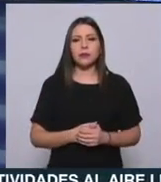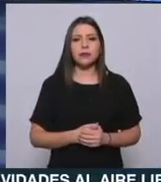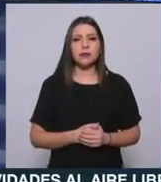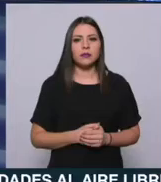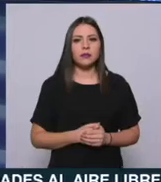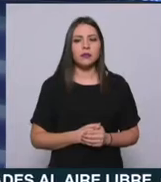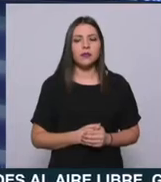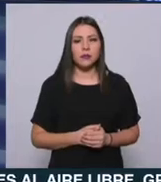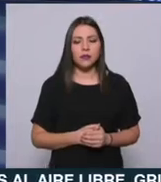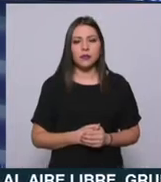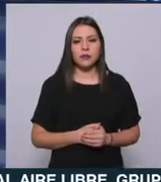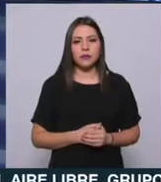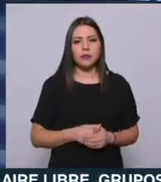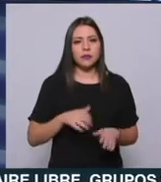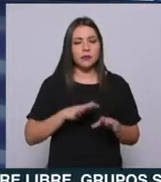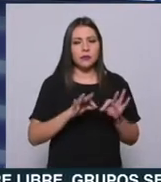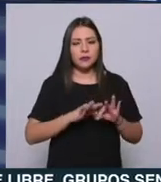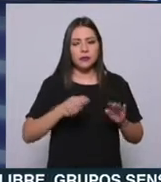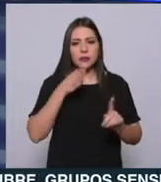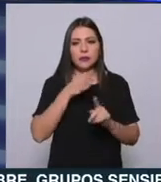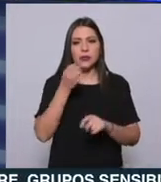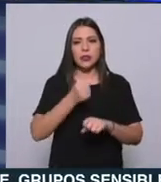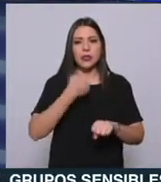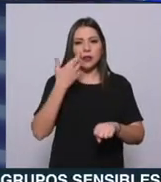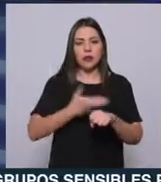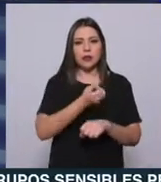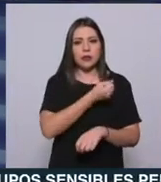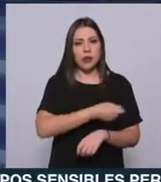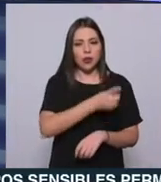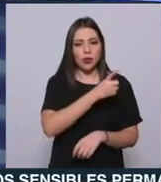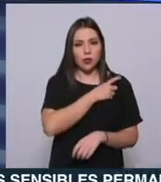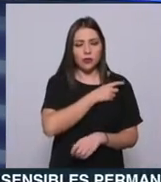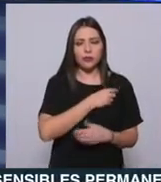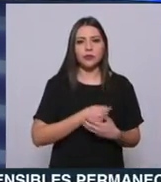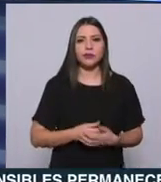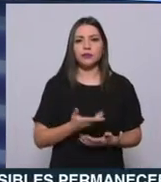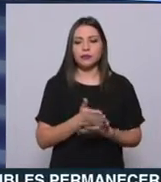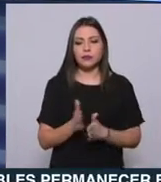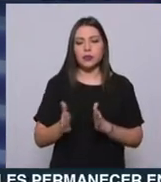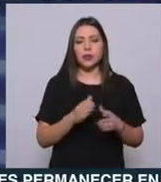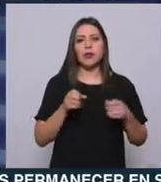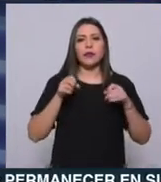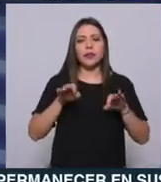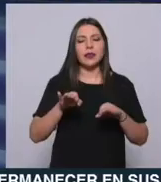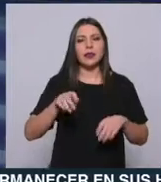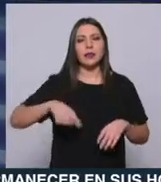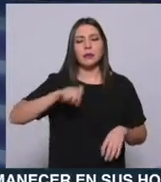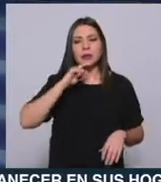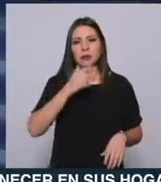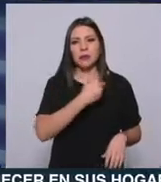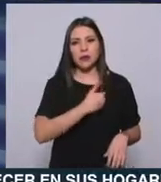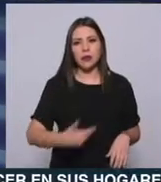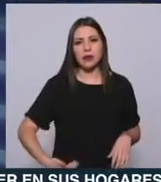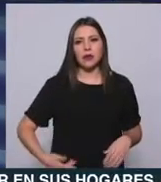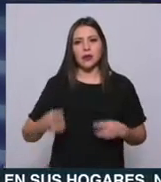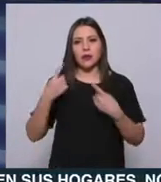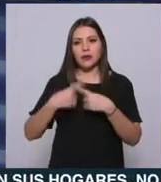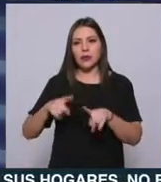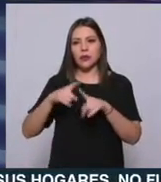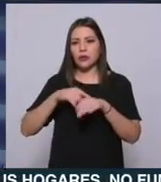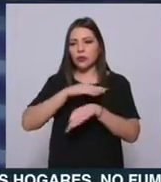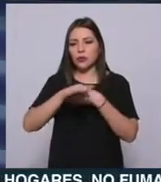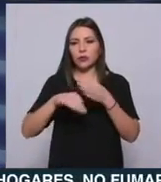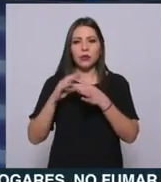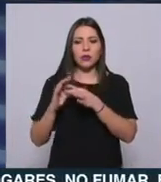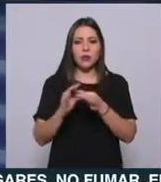en una parte muy central la Secretaría de Salud, la misma Oficina de la Presidencia y varios organismos como nosotros